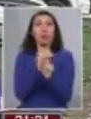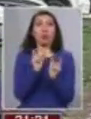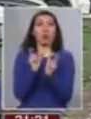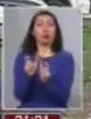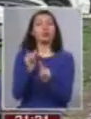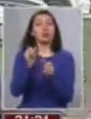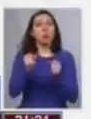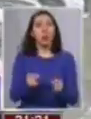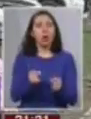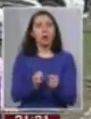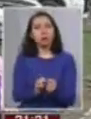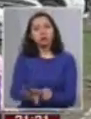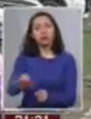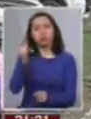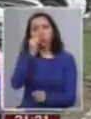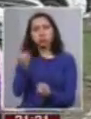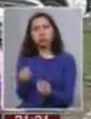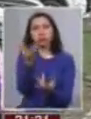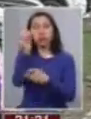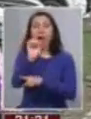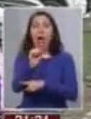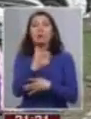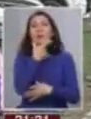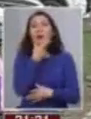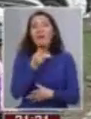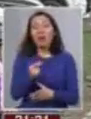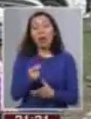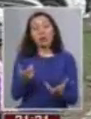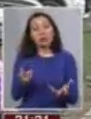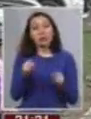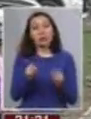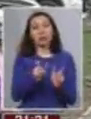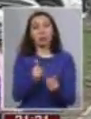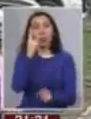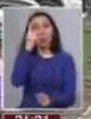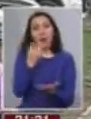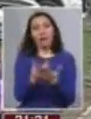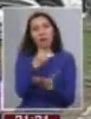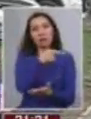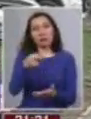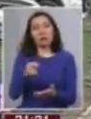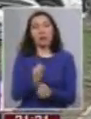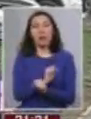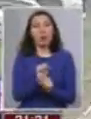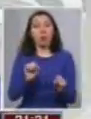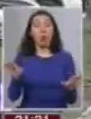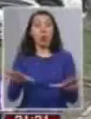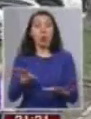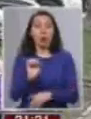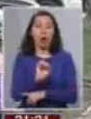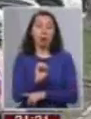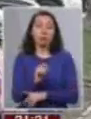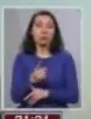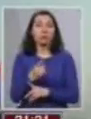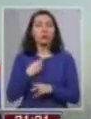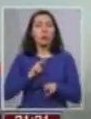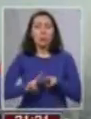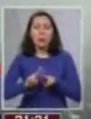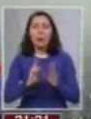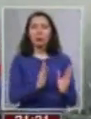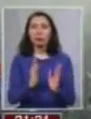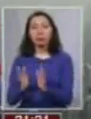puedes controlar las fuentes de emisión. Entonces, los autos es algo más fácil de atacar, ya que es un día a la semana, ponte tú, que no puedas usar el auto, porque uno se organiza.